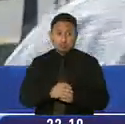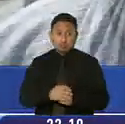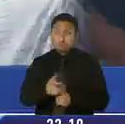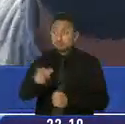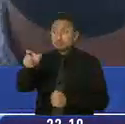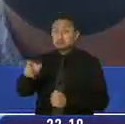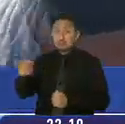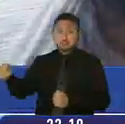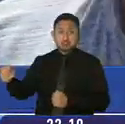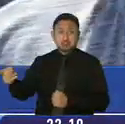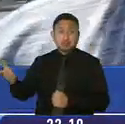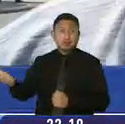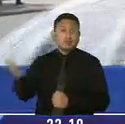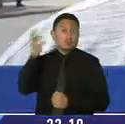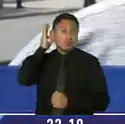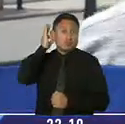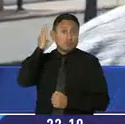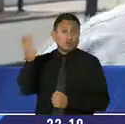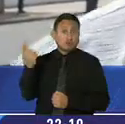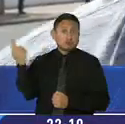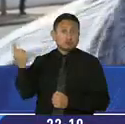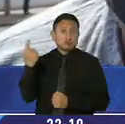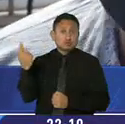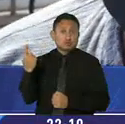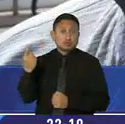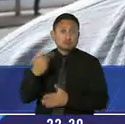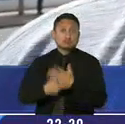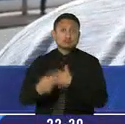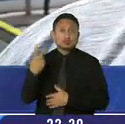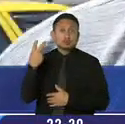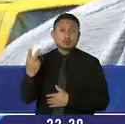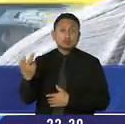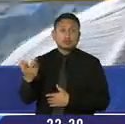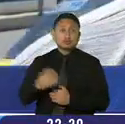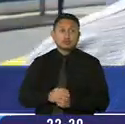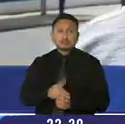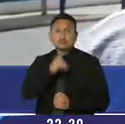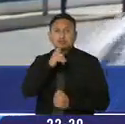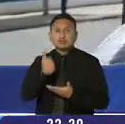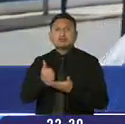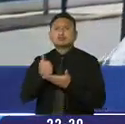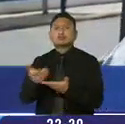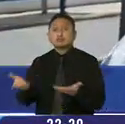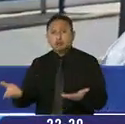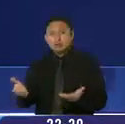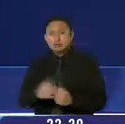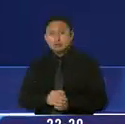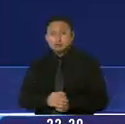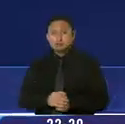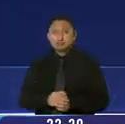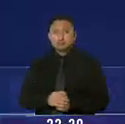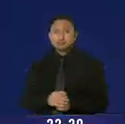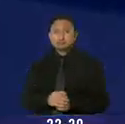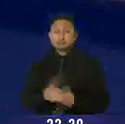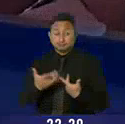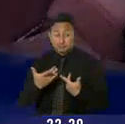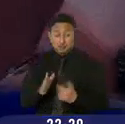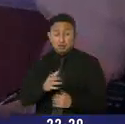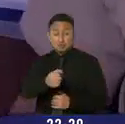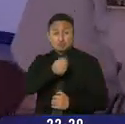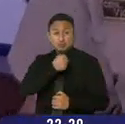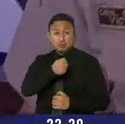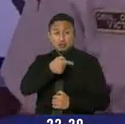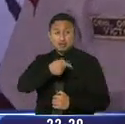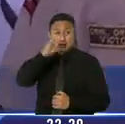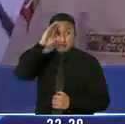señora se queda sola y con 2 niños, que quién va a ver por esas criaturas, mi amigo. Ya en rueda de prensa por parte de la